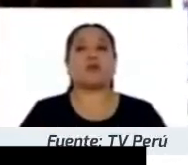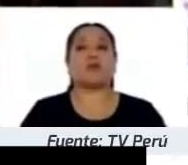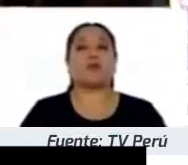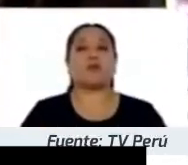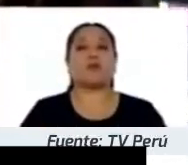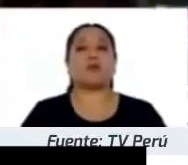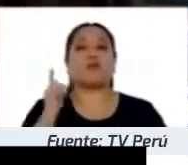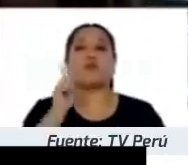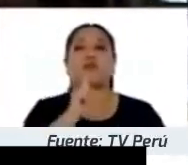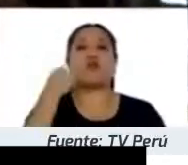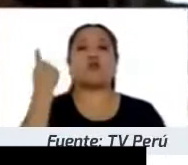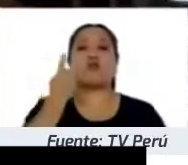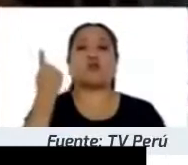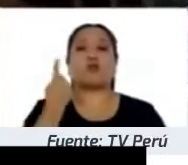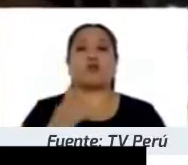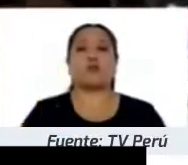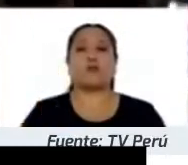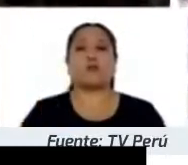no solamente,